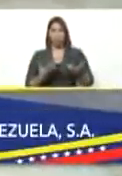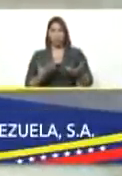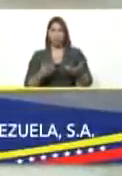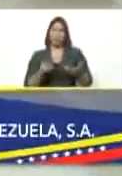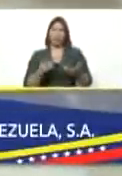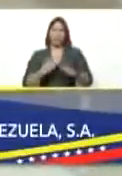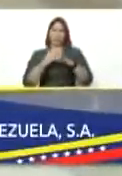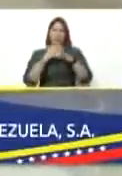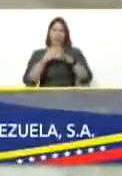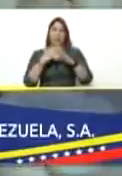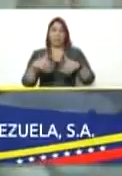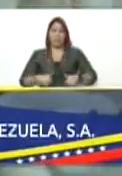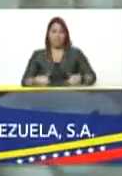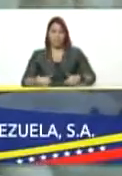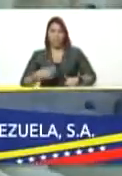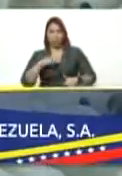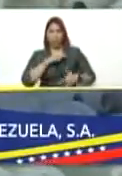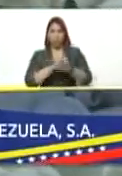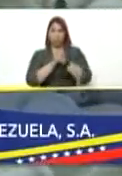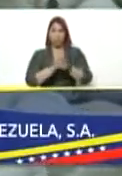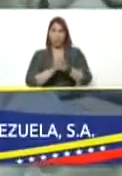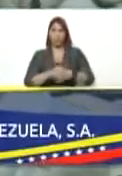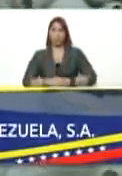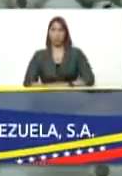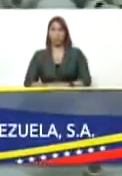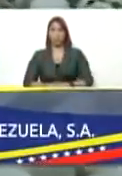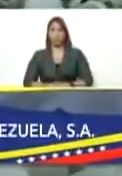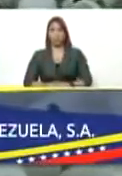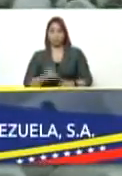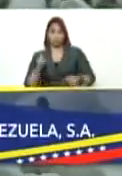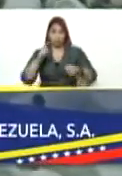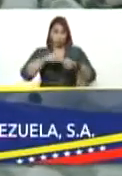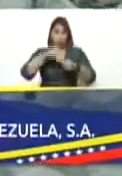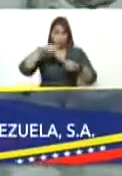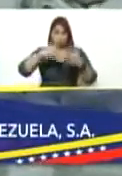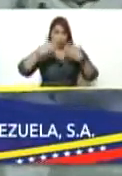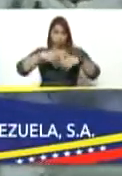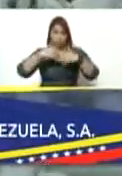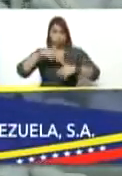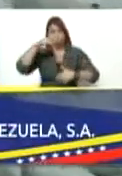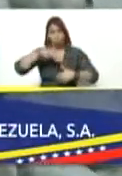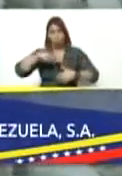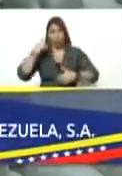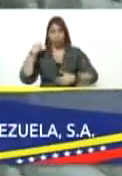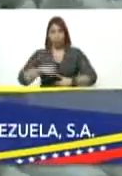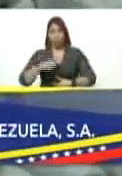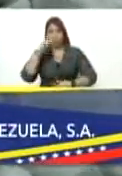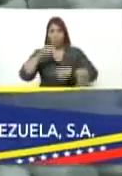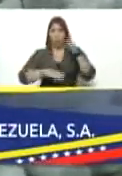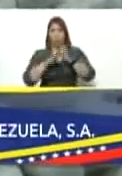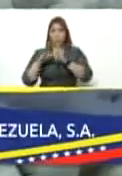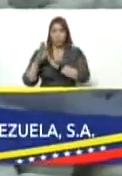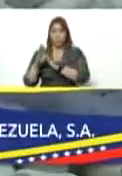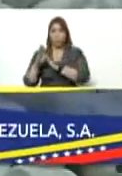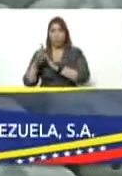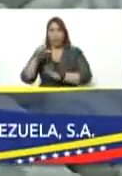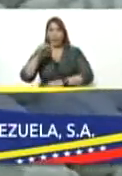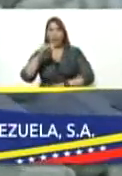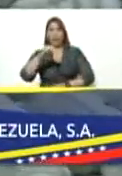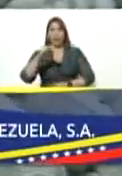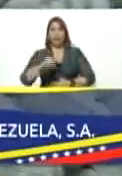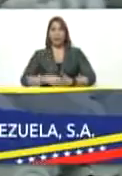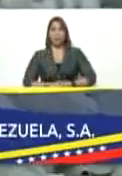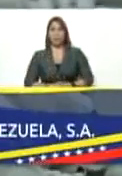de nuestros compañeros, con el empeño de nuestros trabajadores, nos metimos en esa empresa, hoy la tenemos produciendo, estamos produciendo la esponja de lana, el